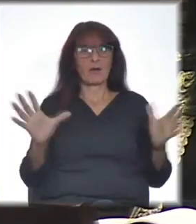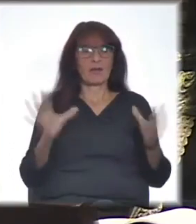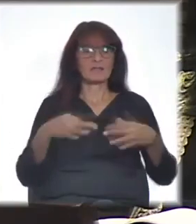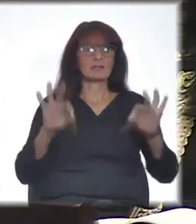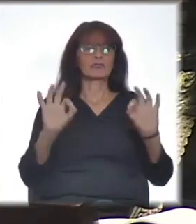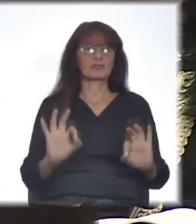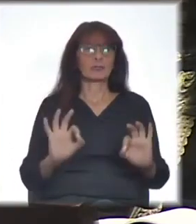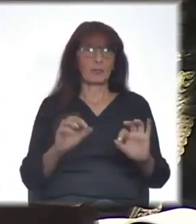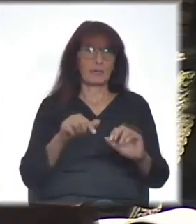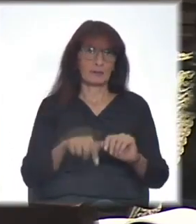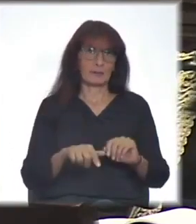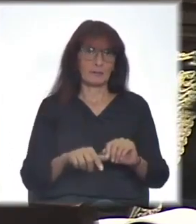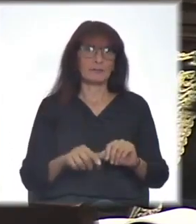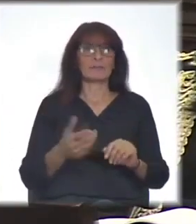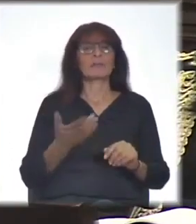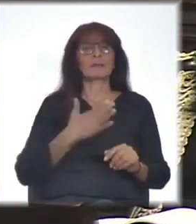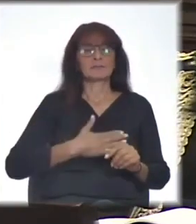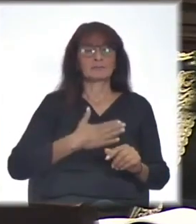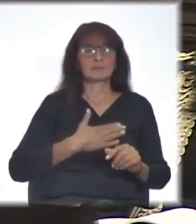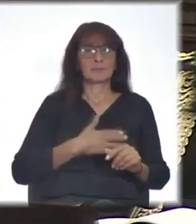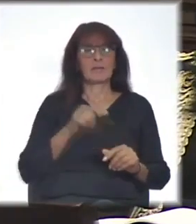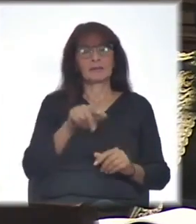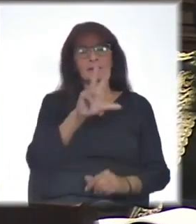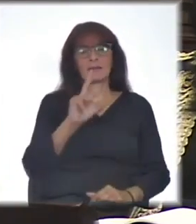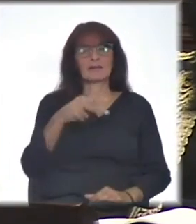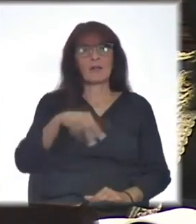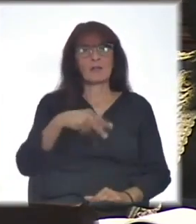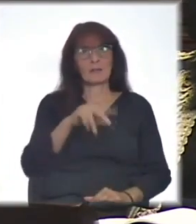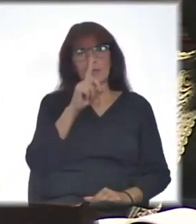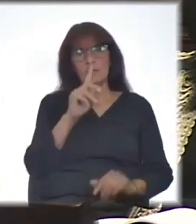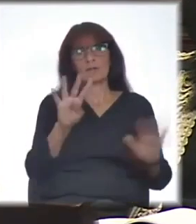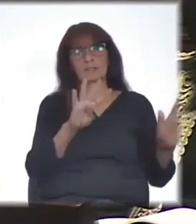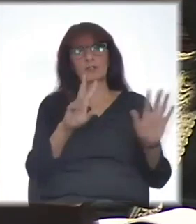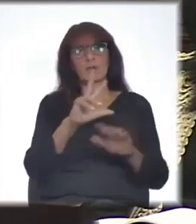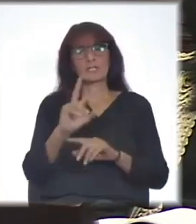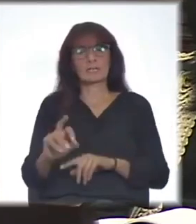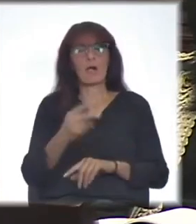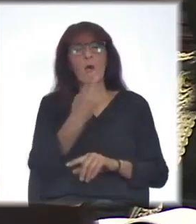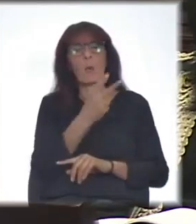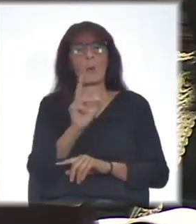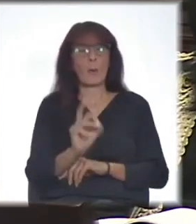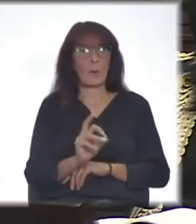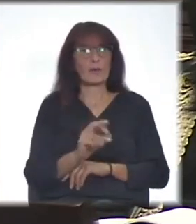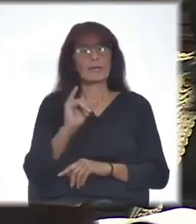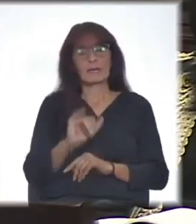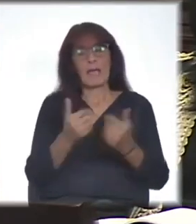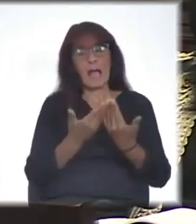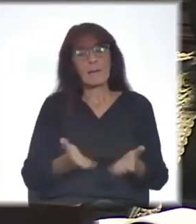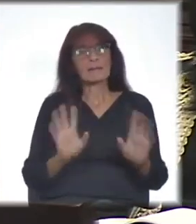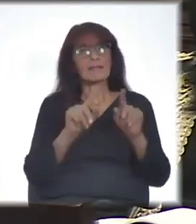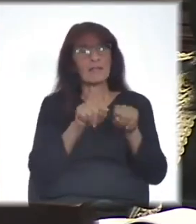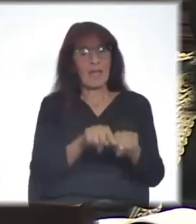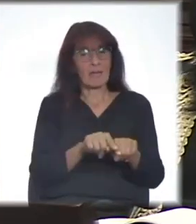y plena, la cual tuvo origen en aquel 30 de noviembre de 1980 con un no, y a partir de allí se